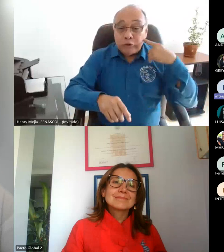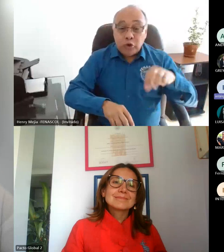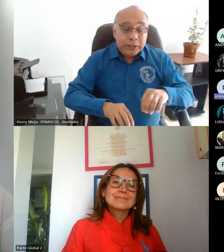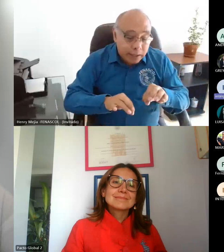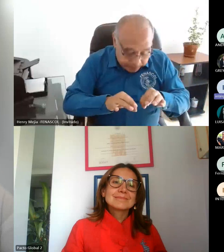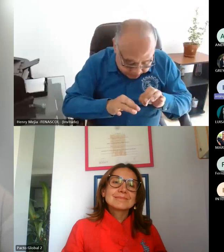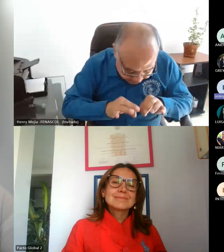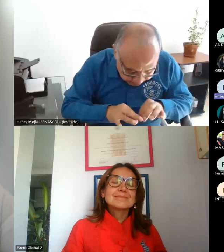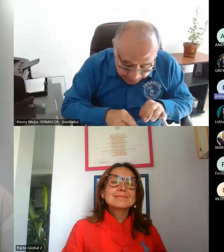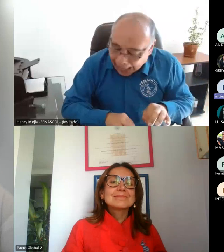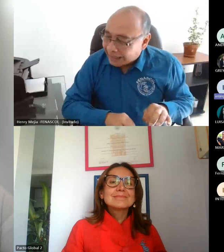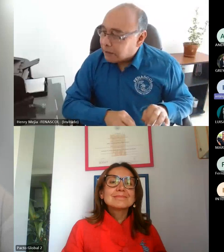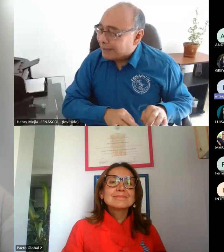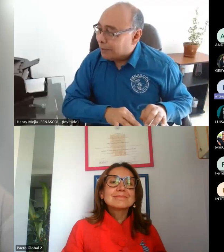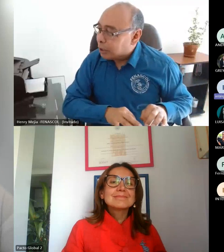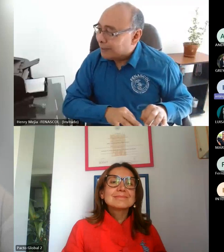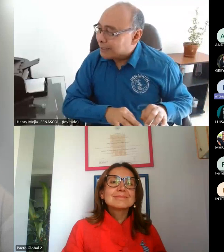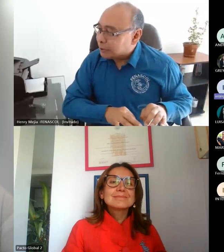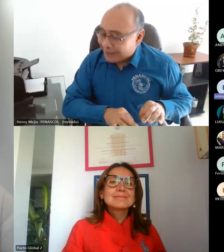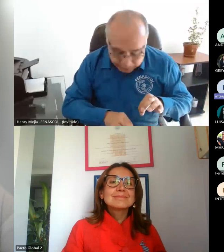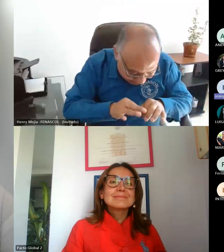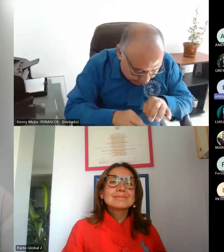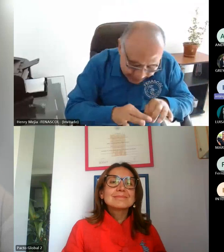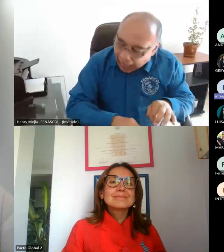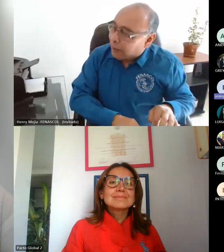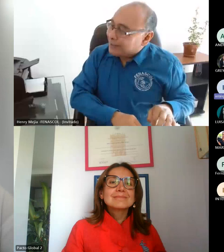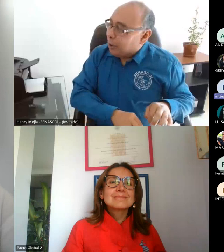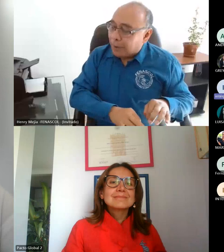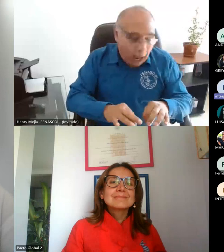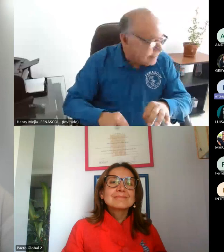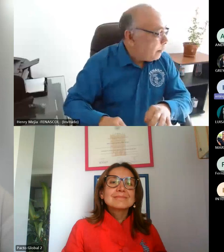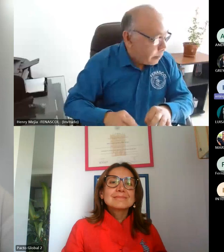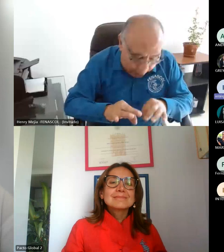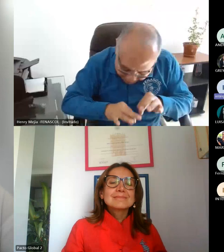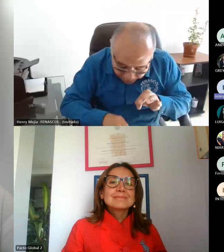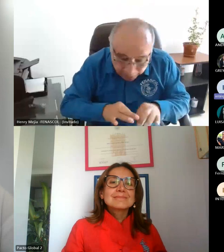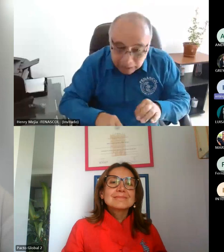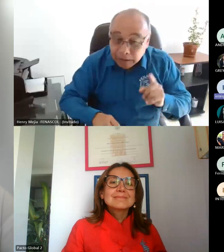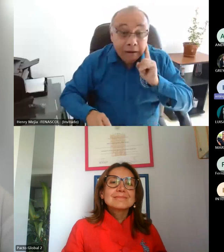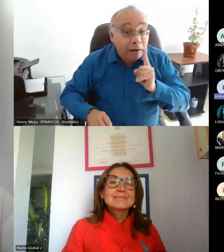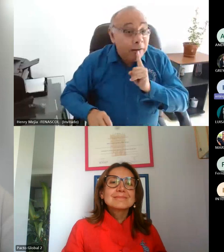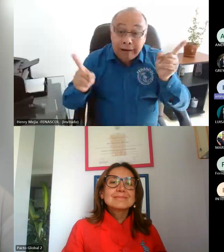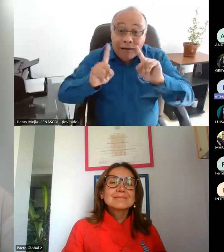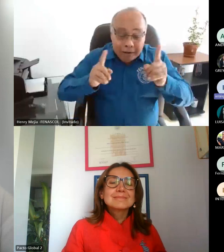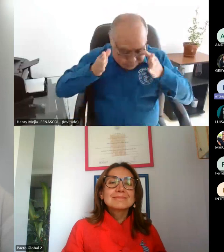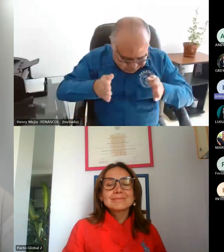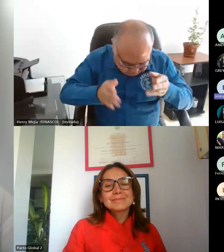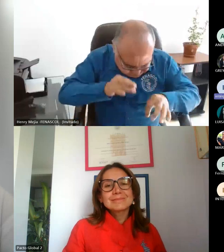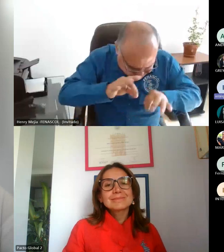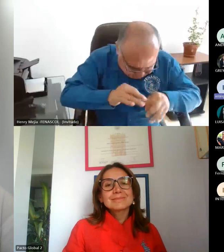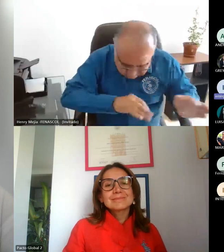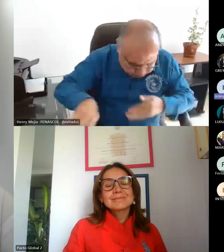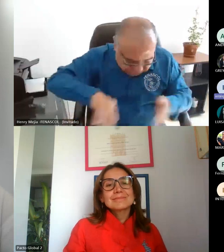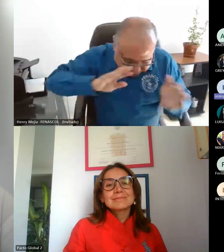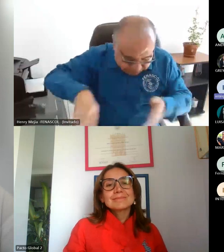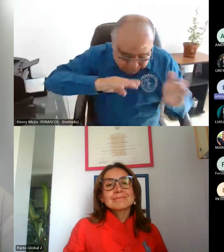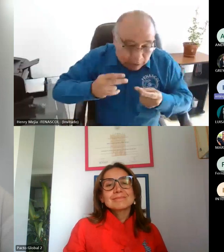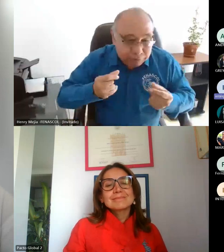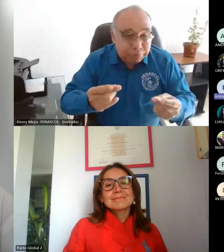eh somos más rápidos en ese ejercicio de pronto los oyentes en la conversación con sus pades con sus compañeros de trabajo